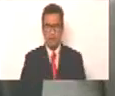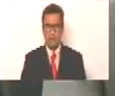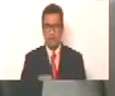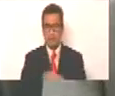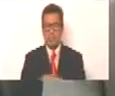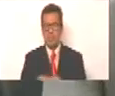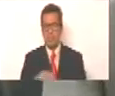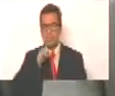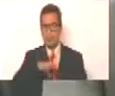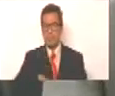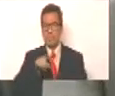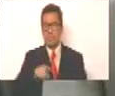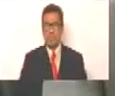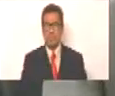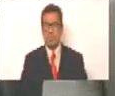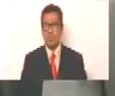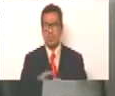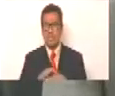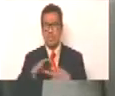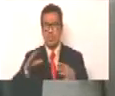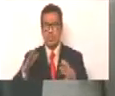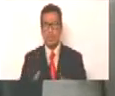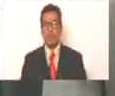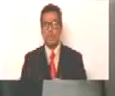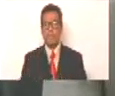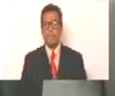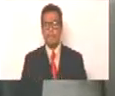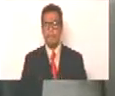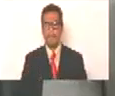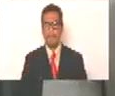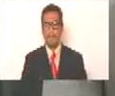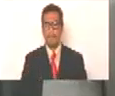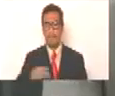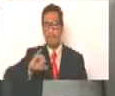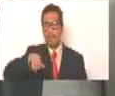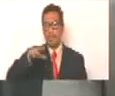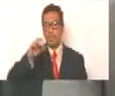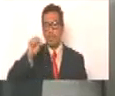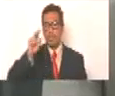la independencia. Juana la Avanzadora, por supuesto.